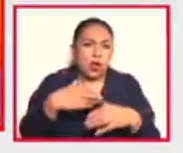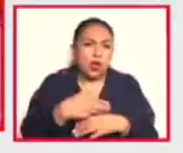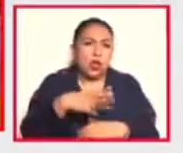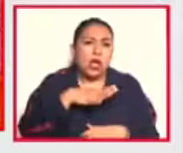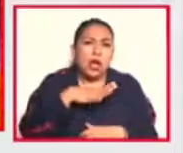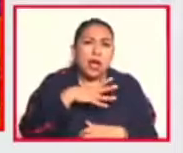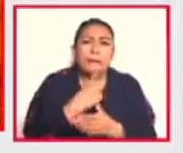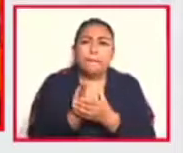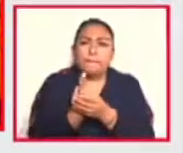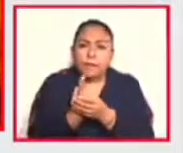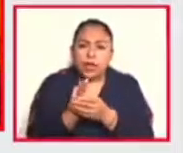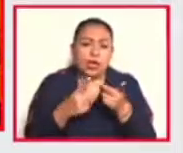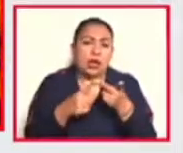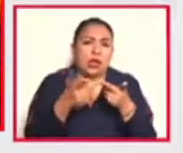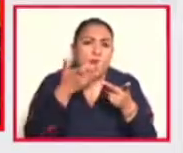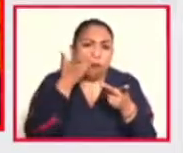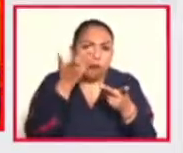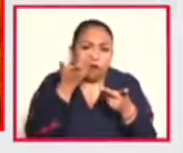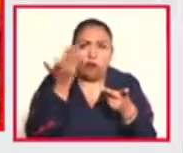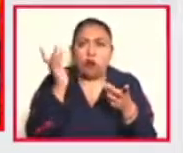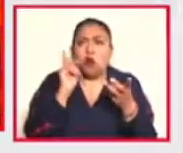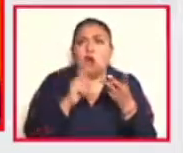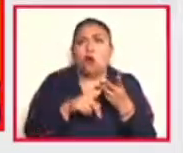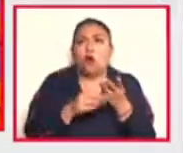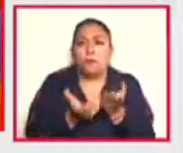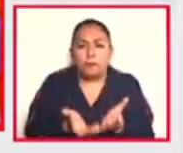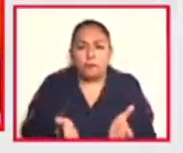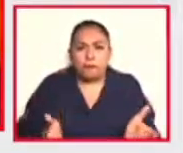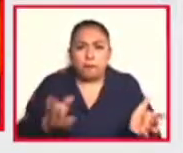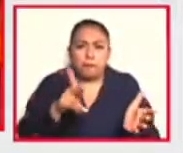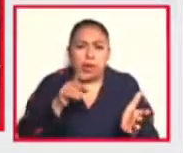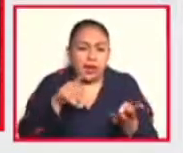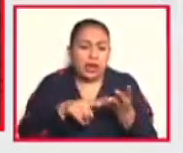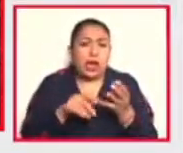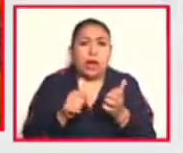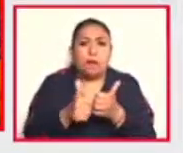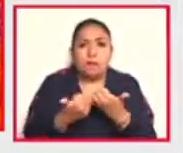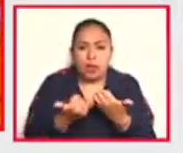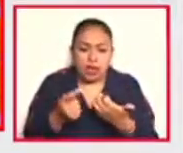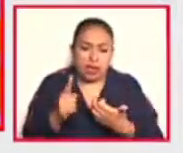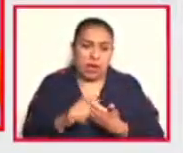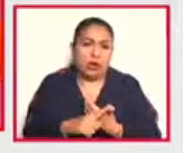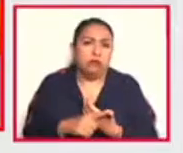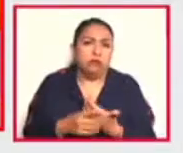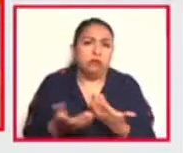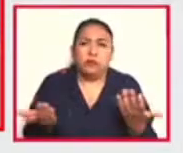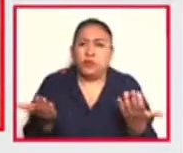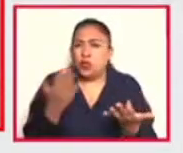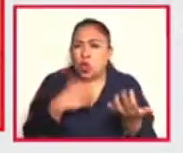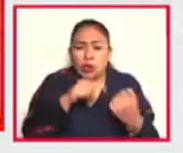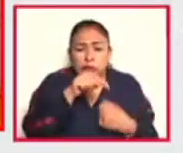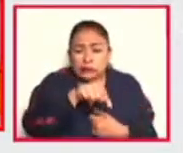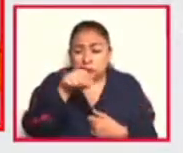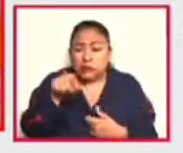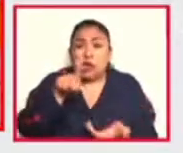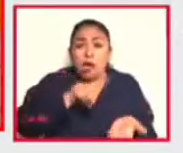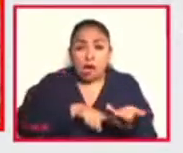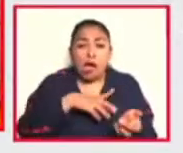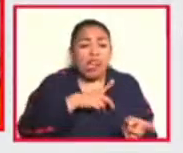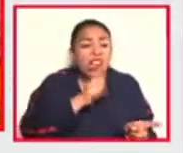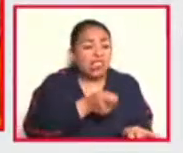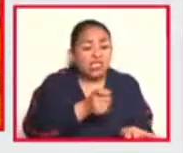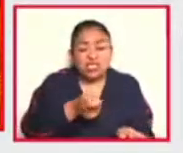panal, el pan, y todo tiene un significado, incluso los aromas que se conjugan,